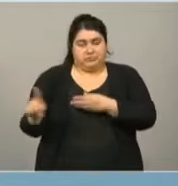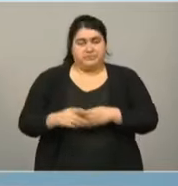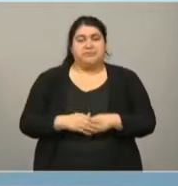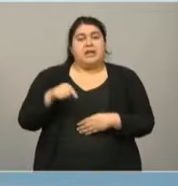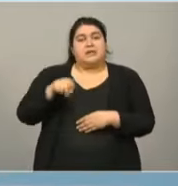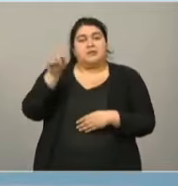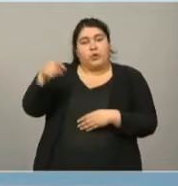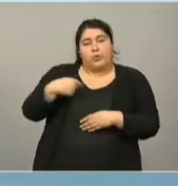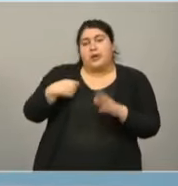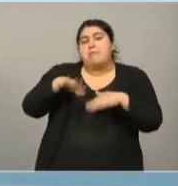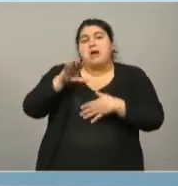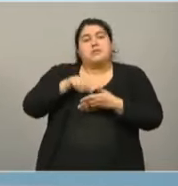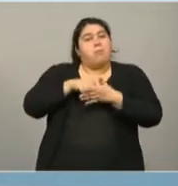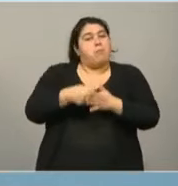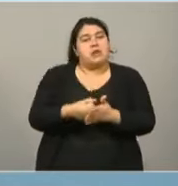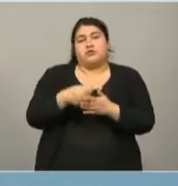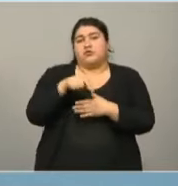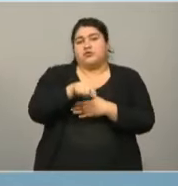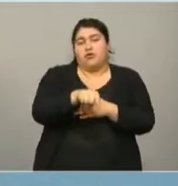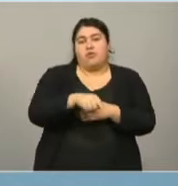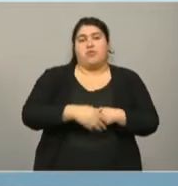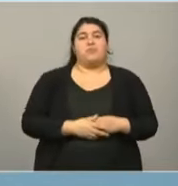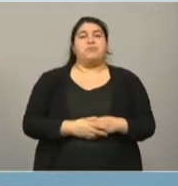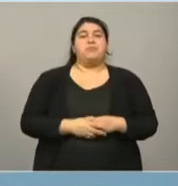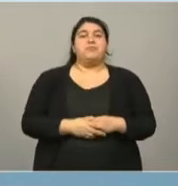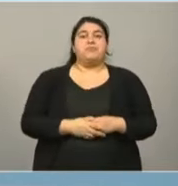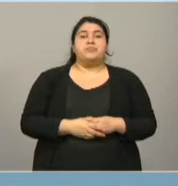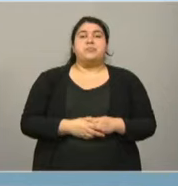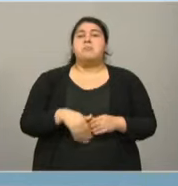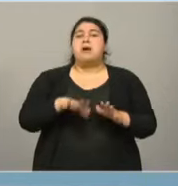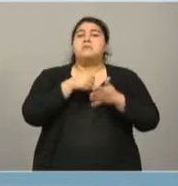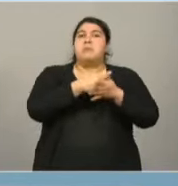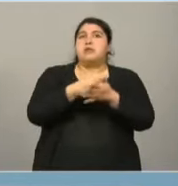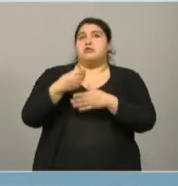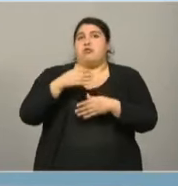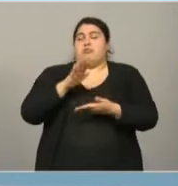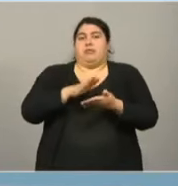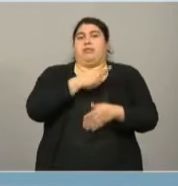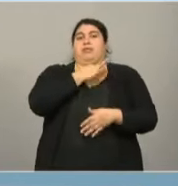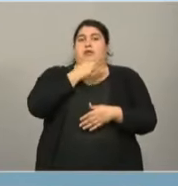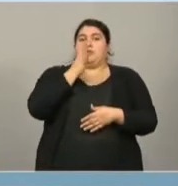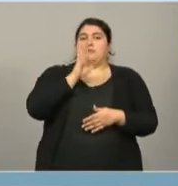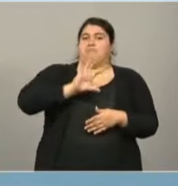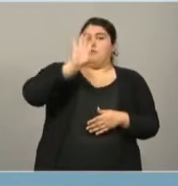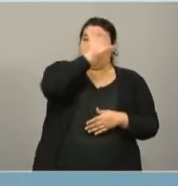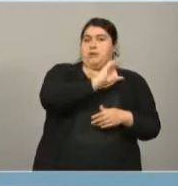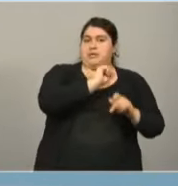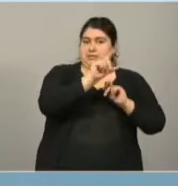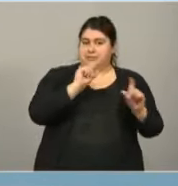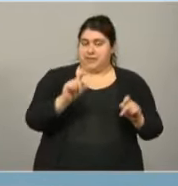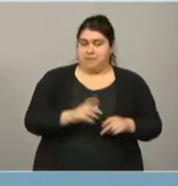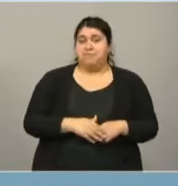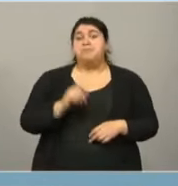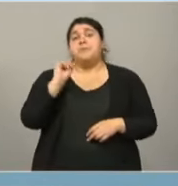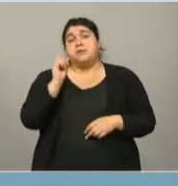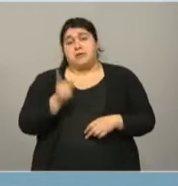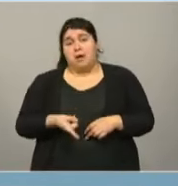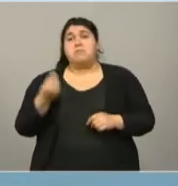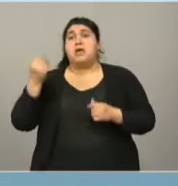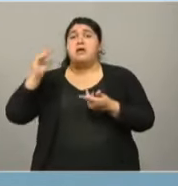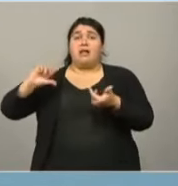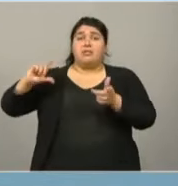genera más presión sobre las provincias al mismo tiempo el recorte de